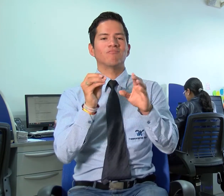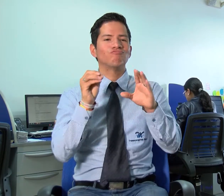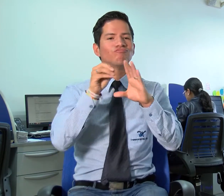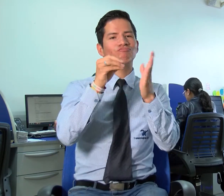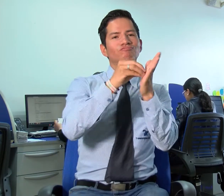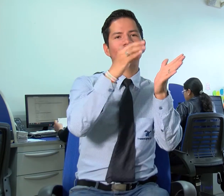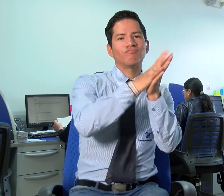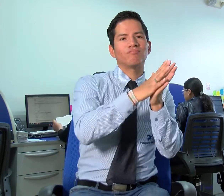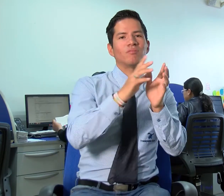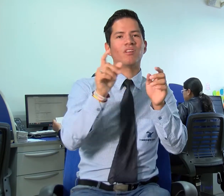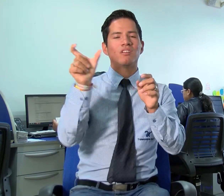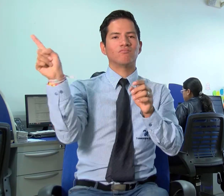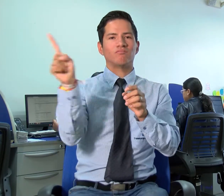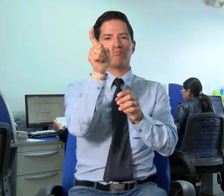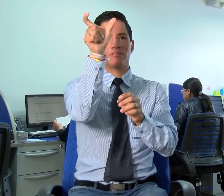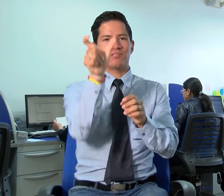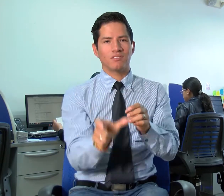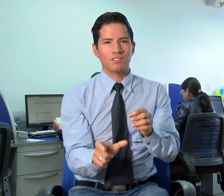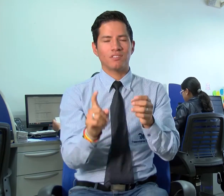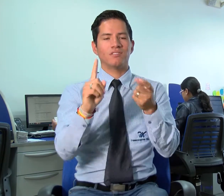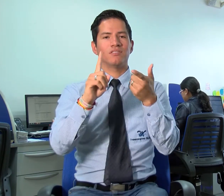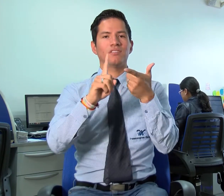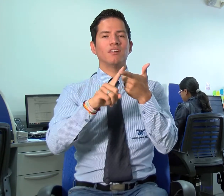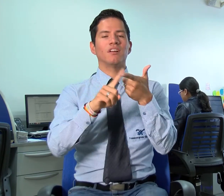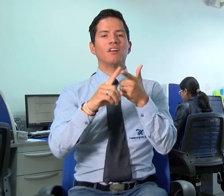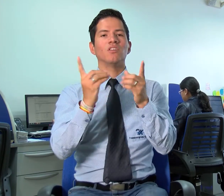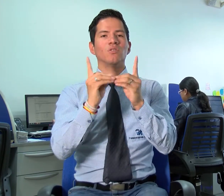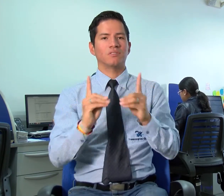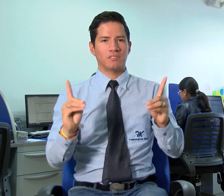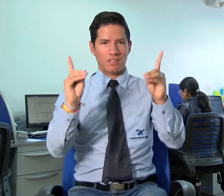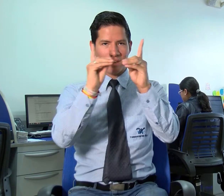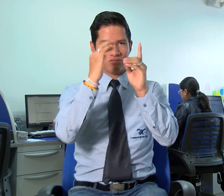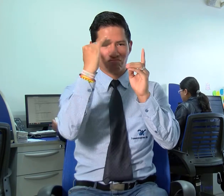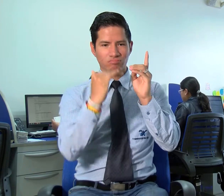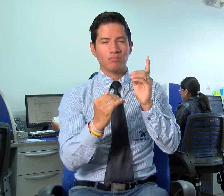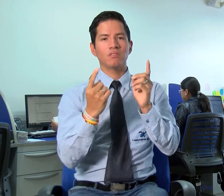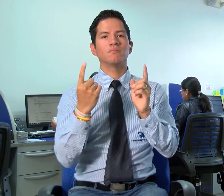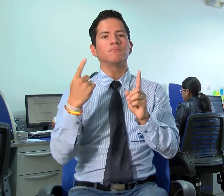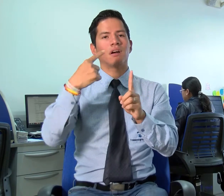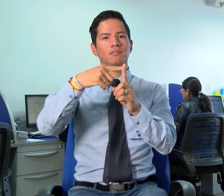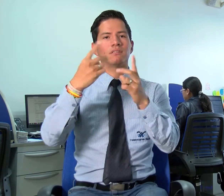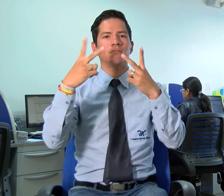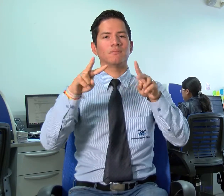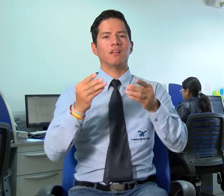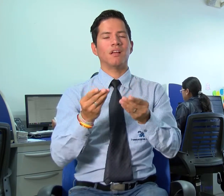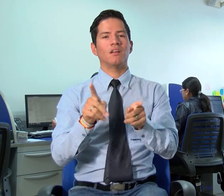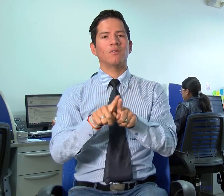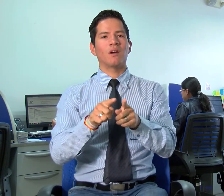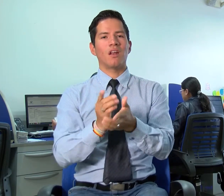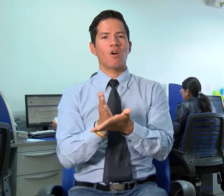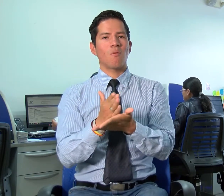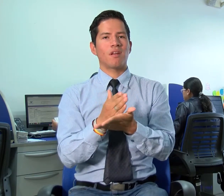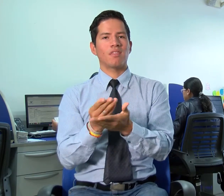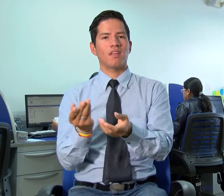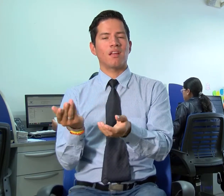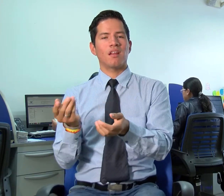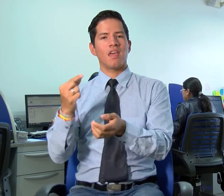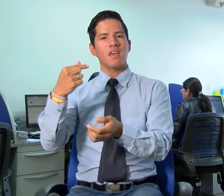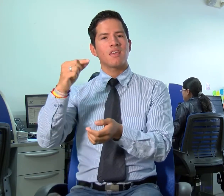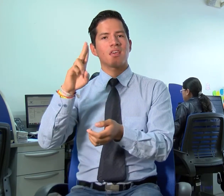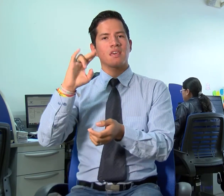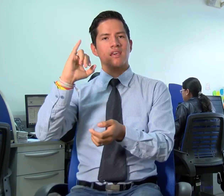Mis actividades diarias son las siguientes. Me encargo de digitalizar e ingresar en la base de datos